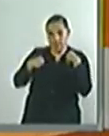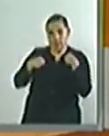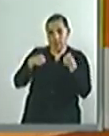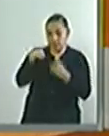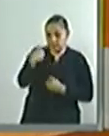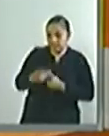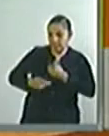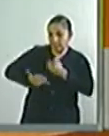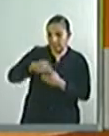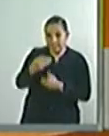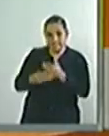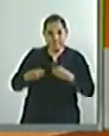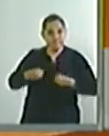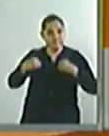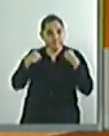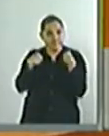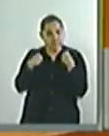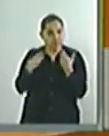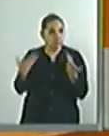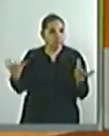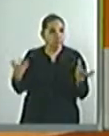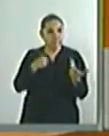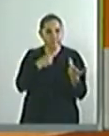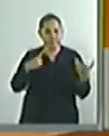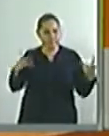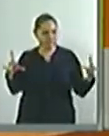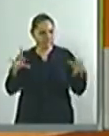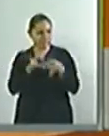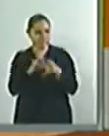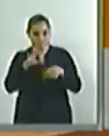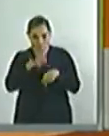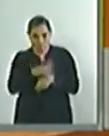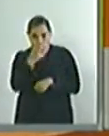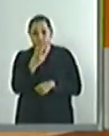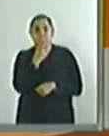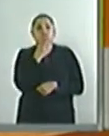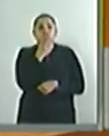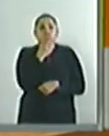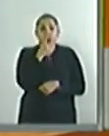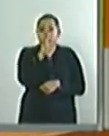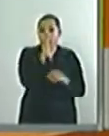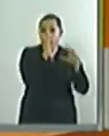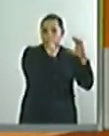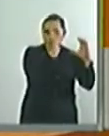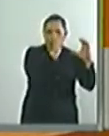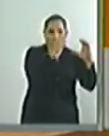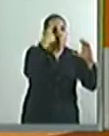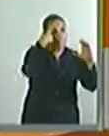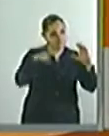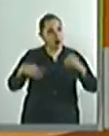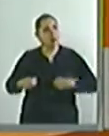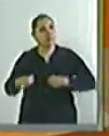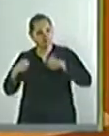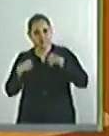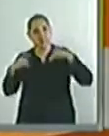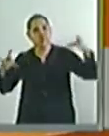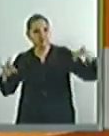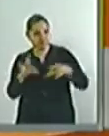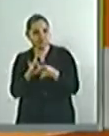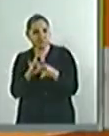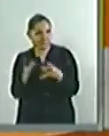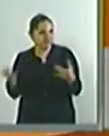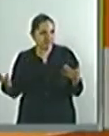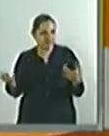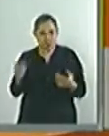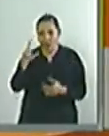eso cuidar de la primera es asegurar de la segunda el agua es uno de los recursos naturales